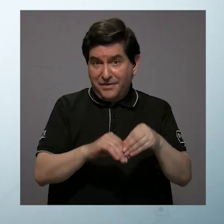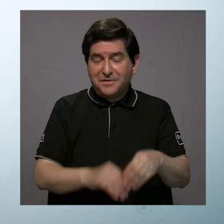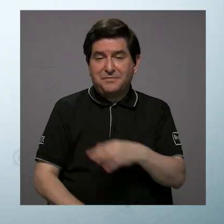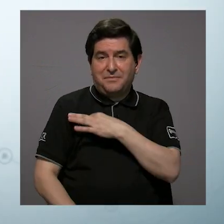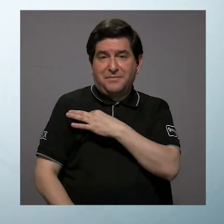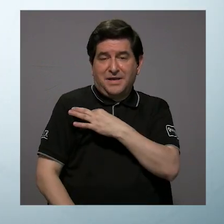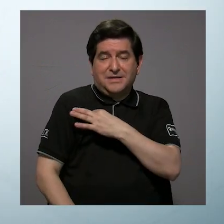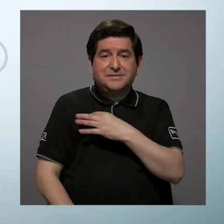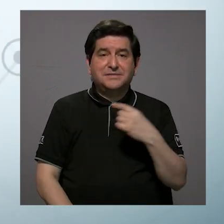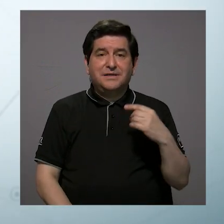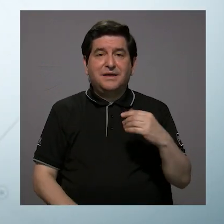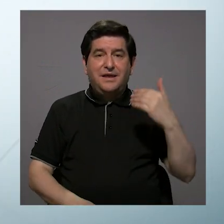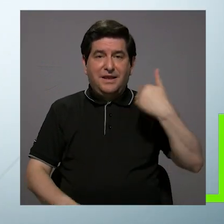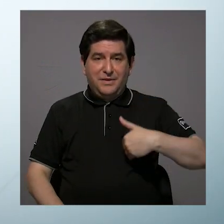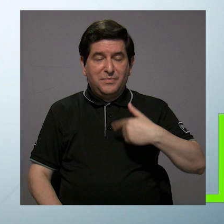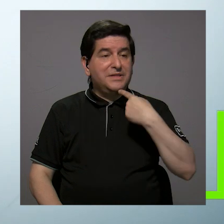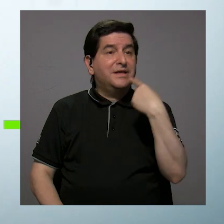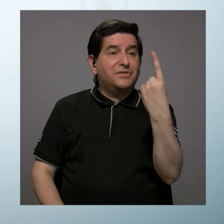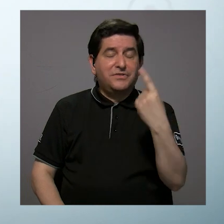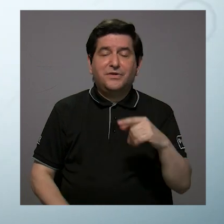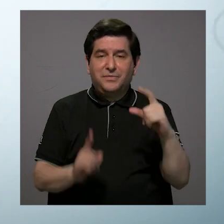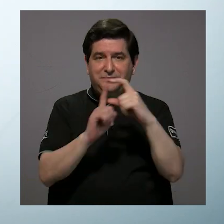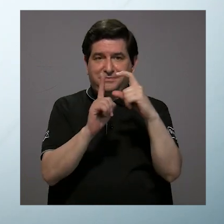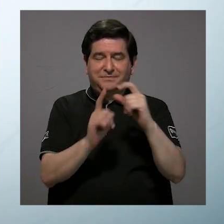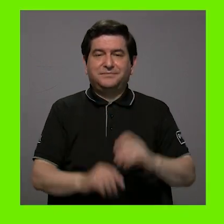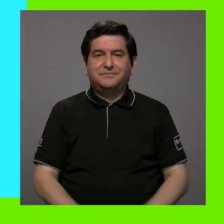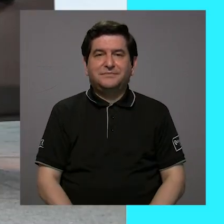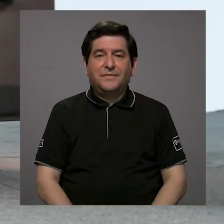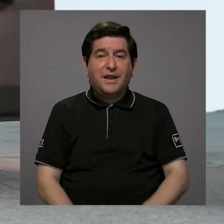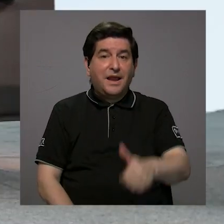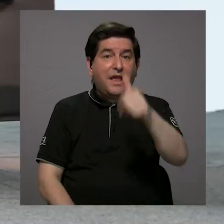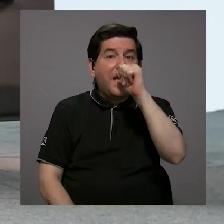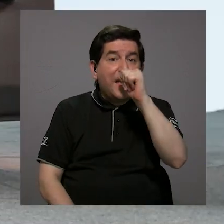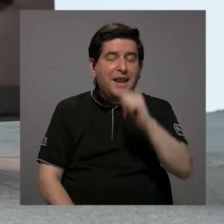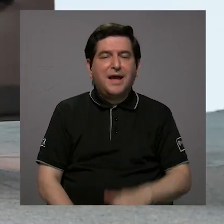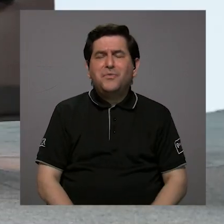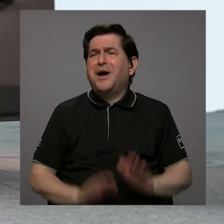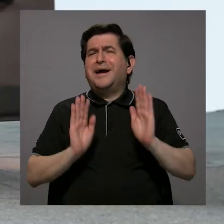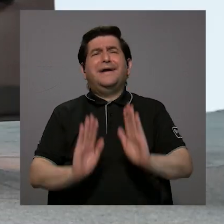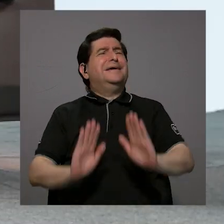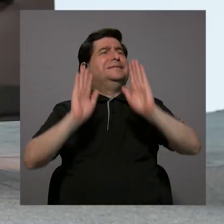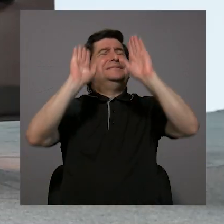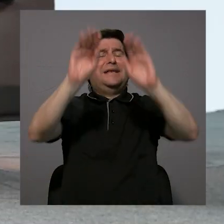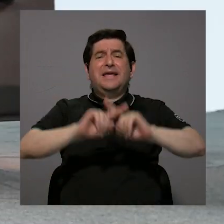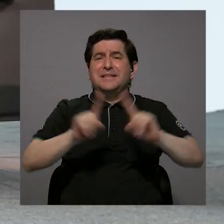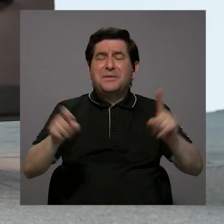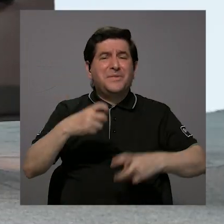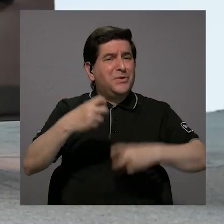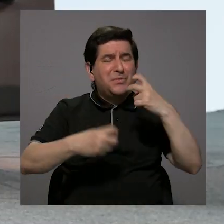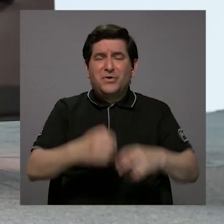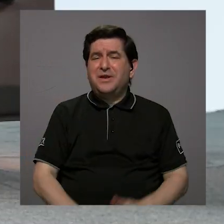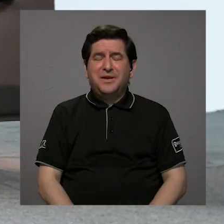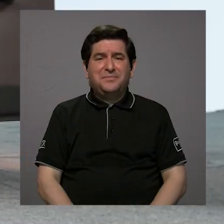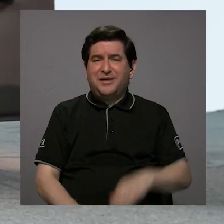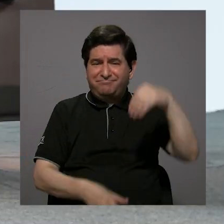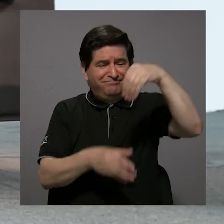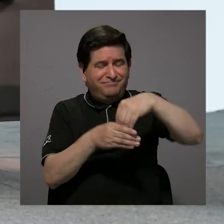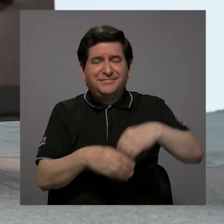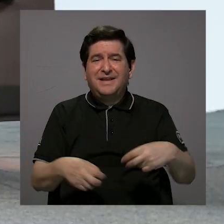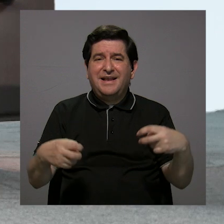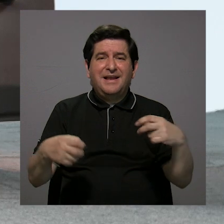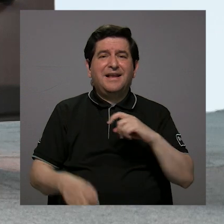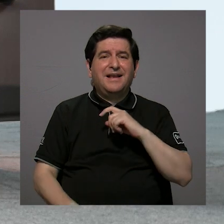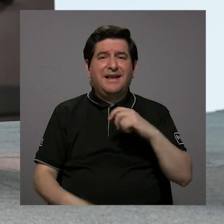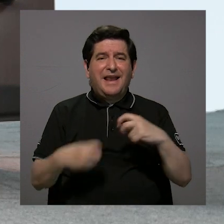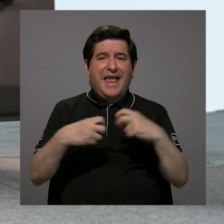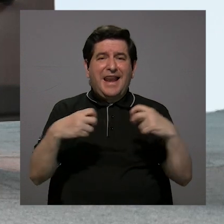Además, nuestro invitado también usó este término. El agua es fantástica, pero tiene el defecto de que no tiene